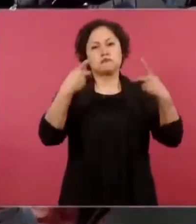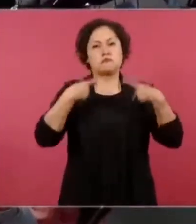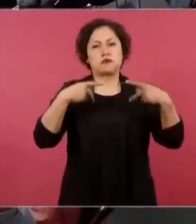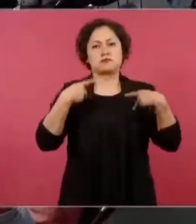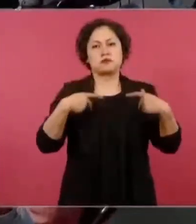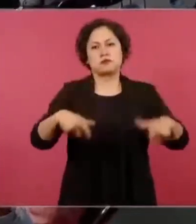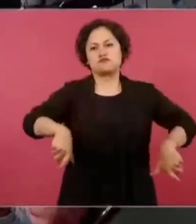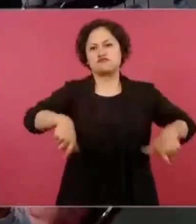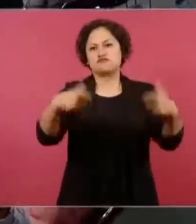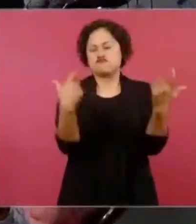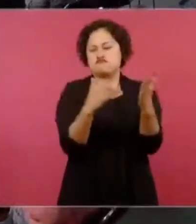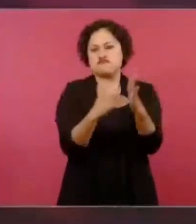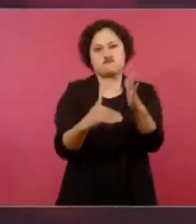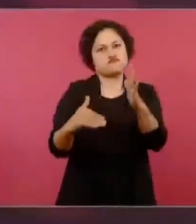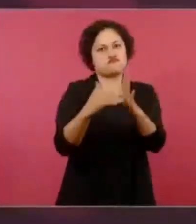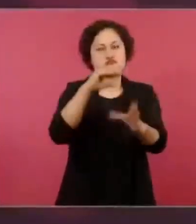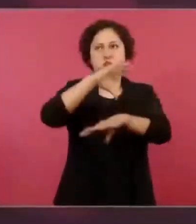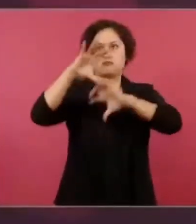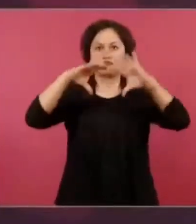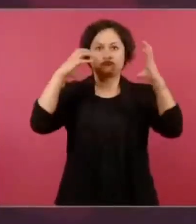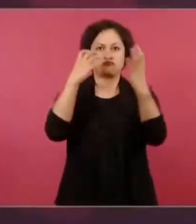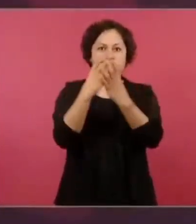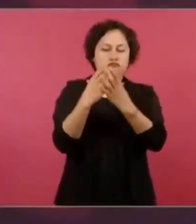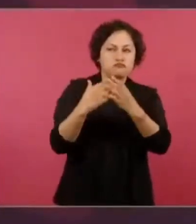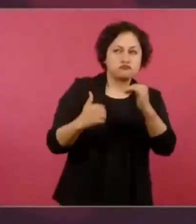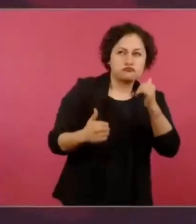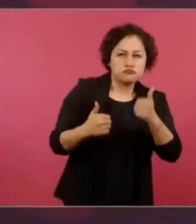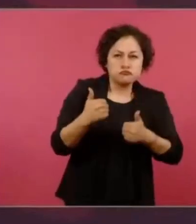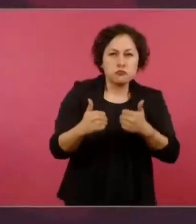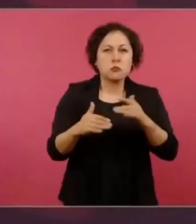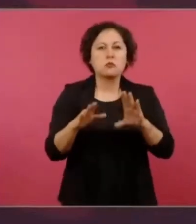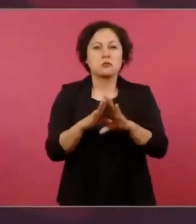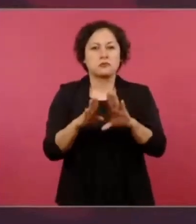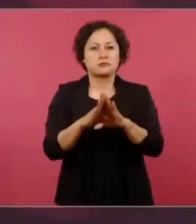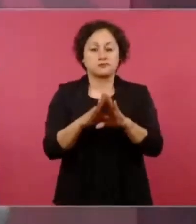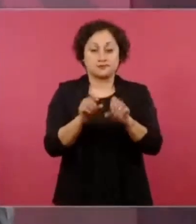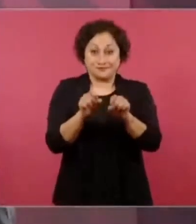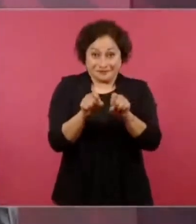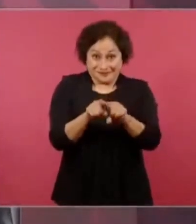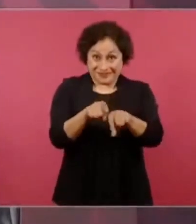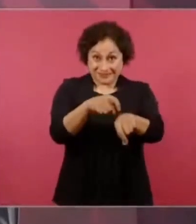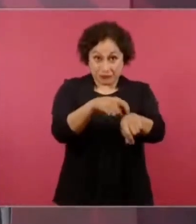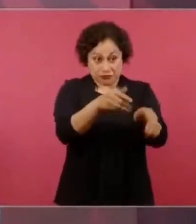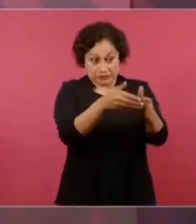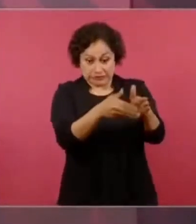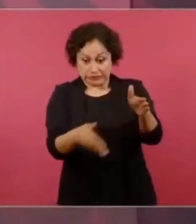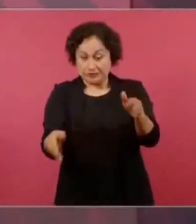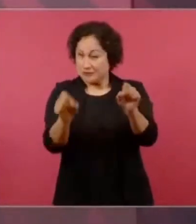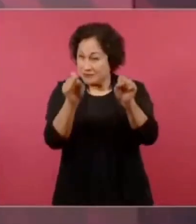Al mismo tiempo, en ese sexenio, es cuando se produce